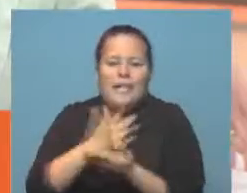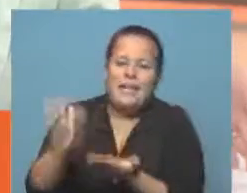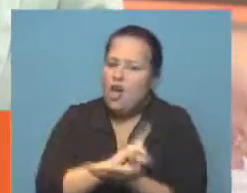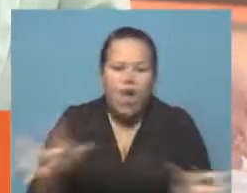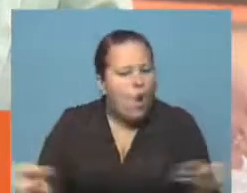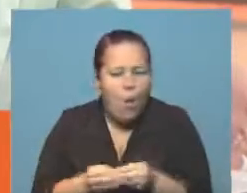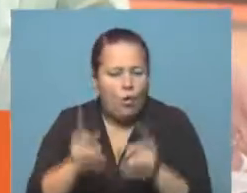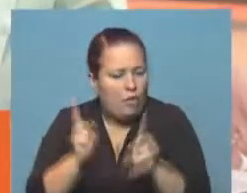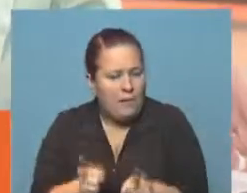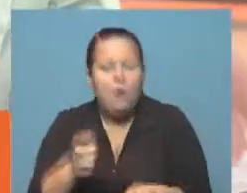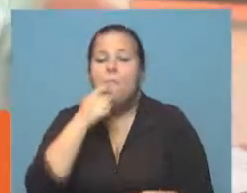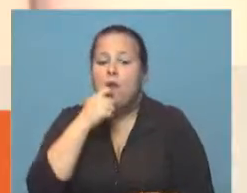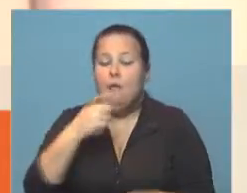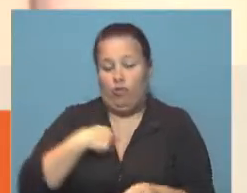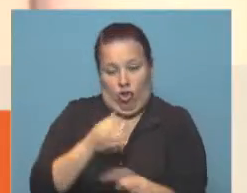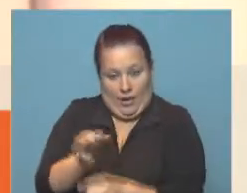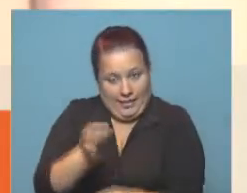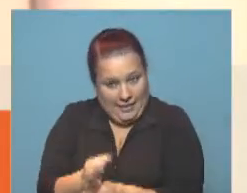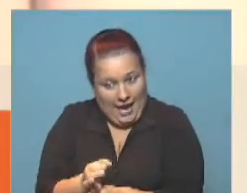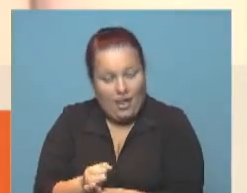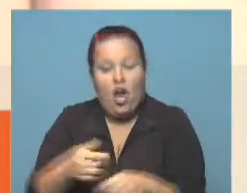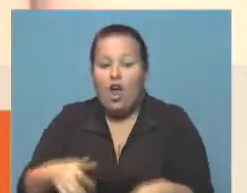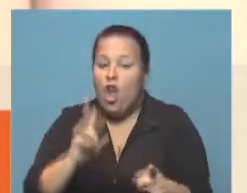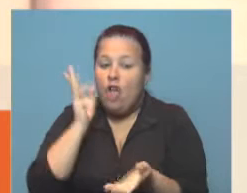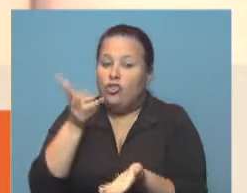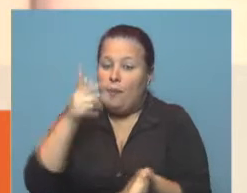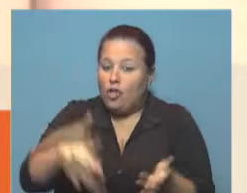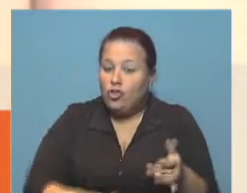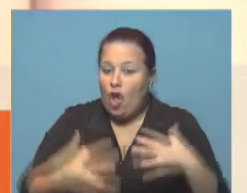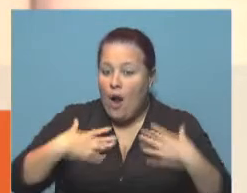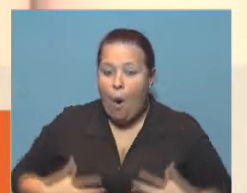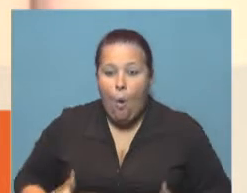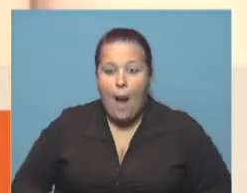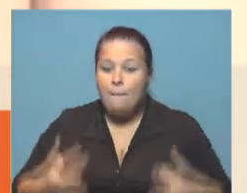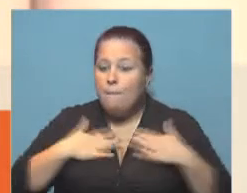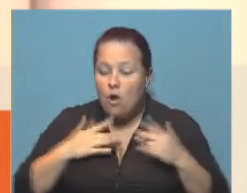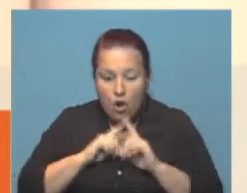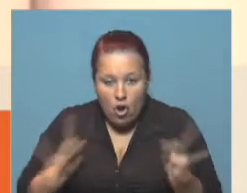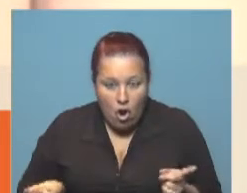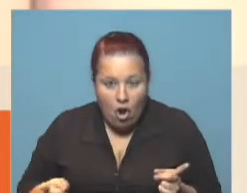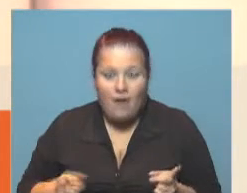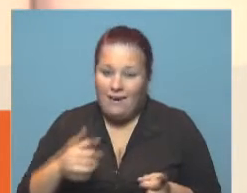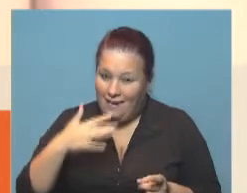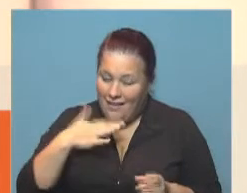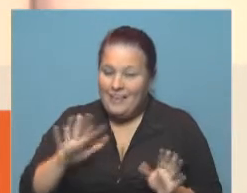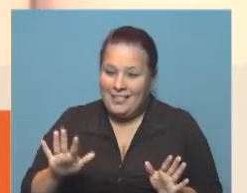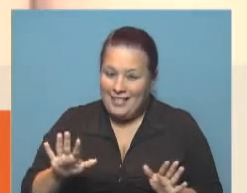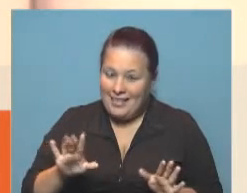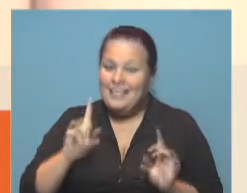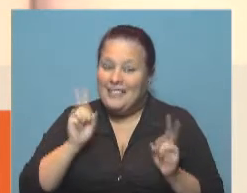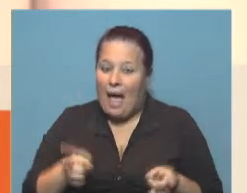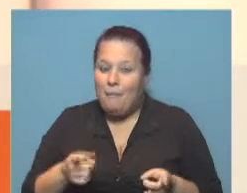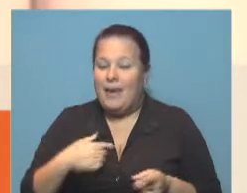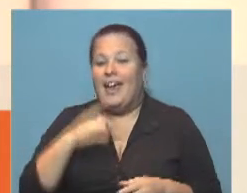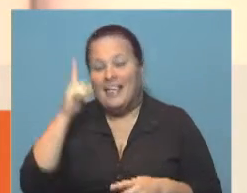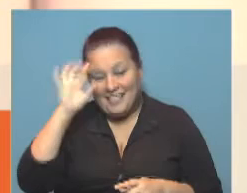¿no? Algo Sí, así sí, como, absolutamente. algo así como los genitales Sí. forman parte del cuerpo. No sé si Clarísimo. esto también es una